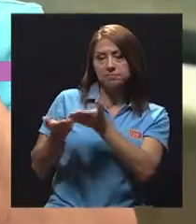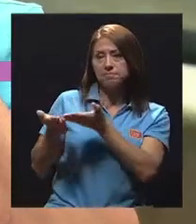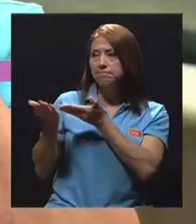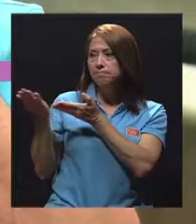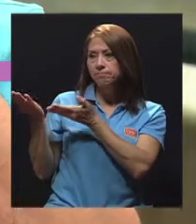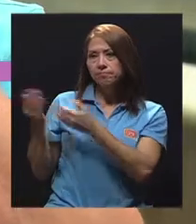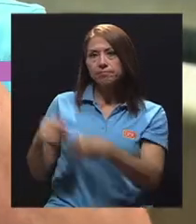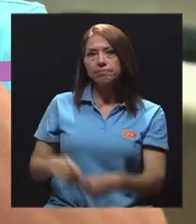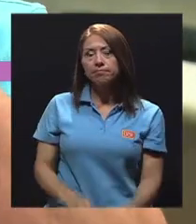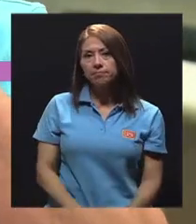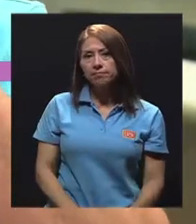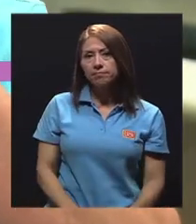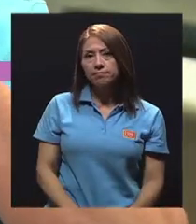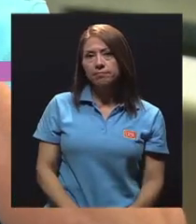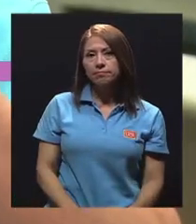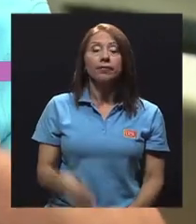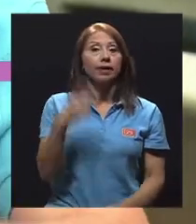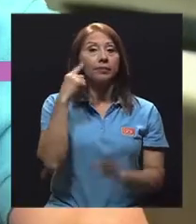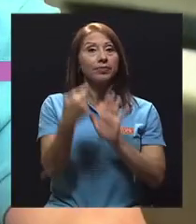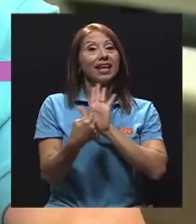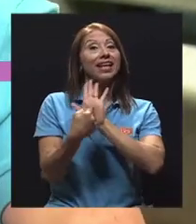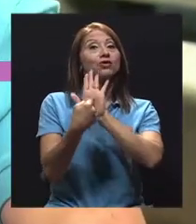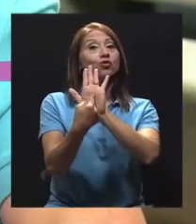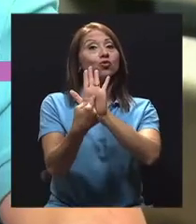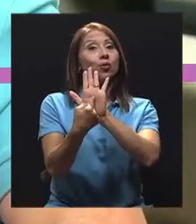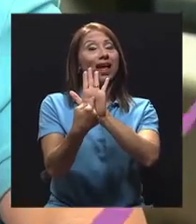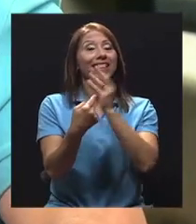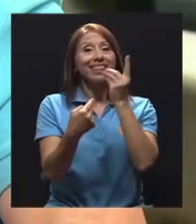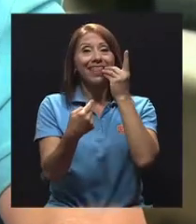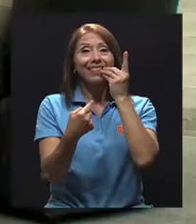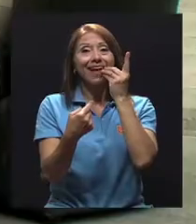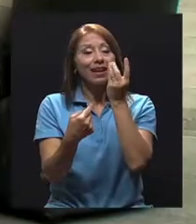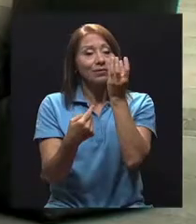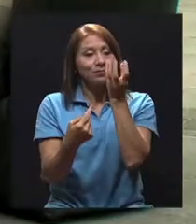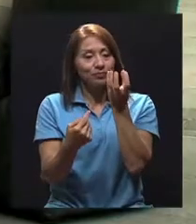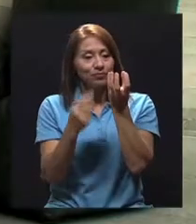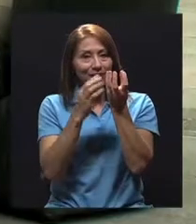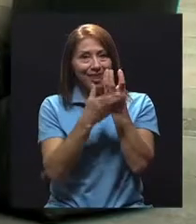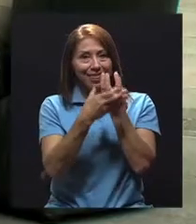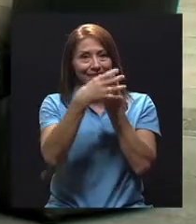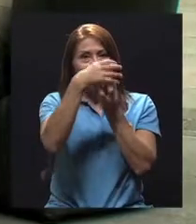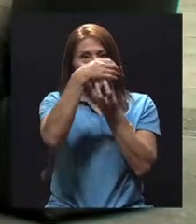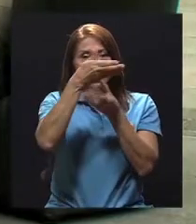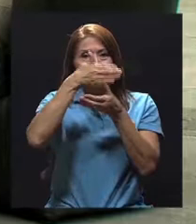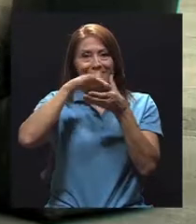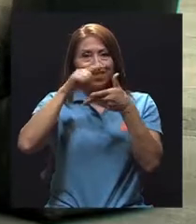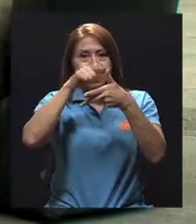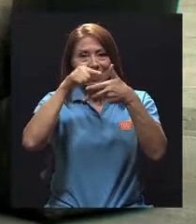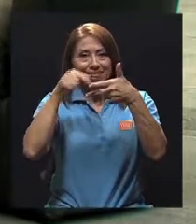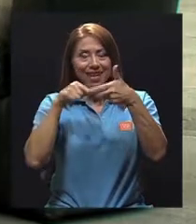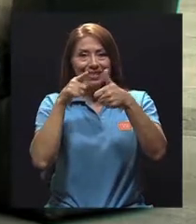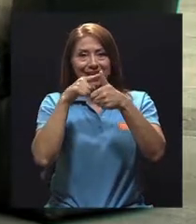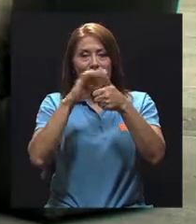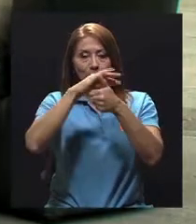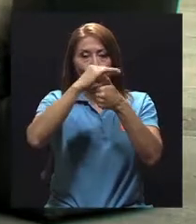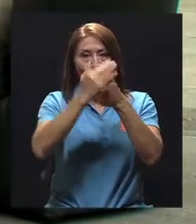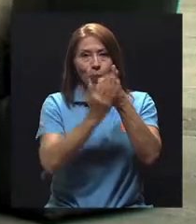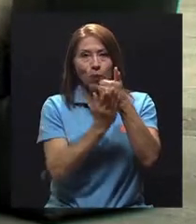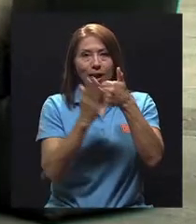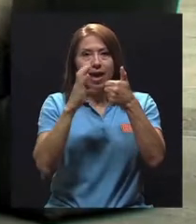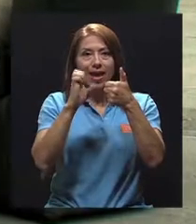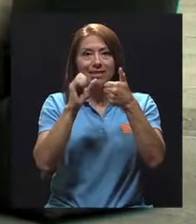que sería... Esta es como la estructura dental, ¿verdad? O la parte de los dientes. El diente se divide en tres partes, el